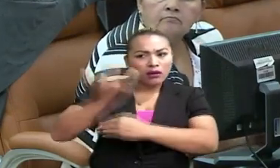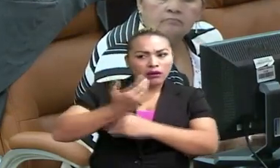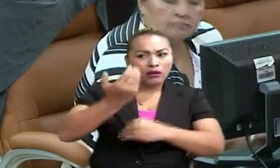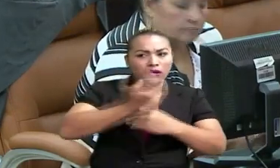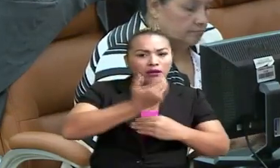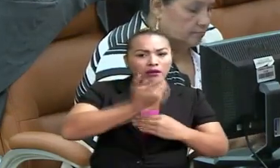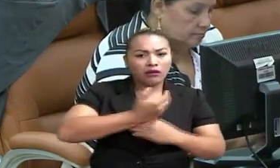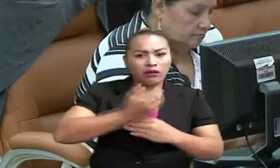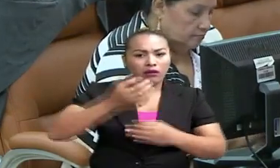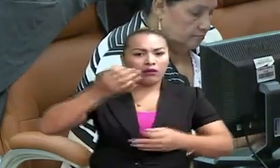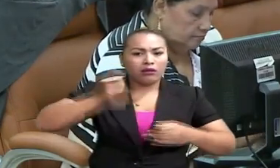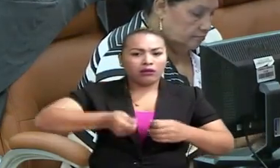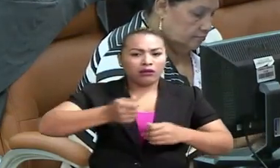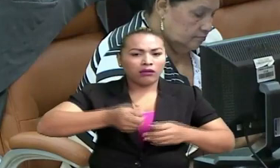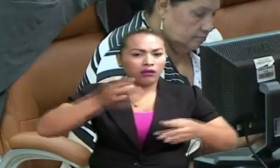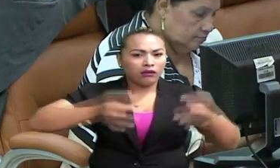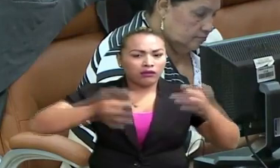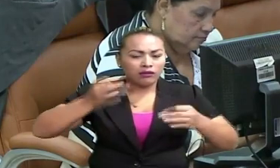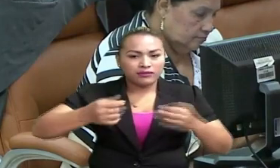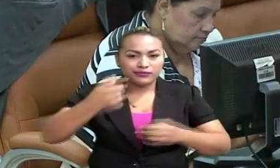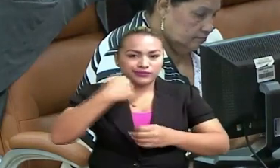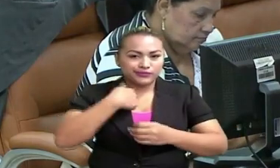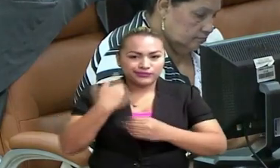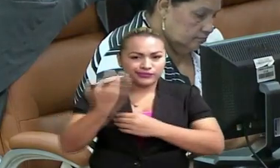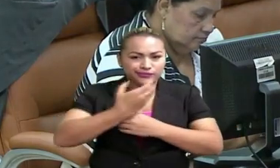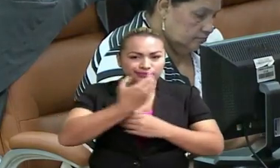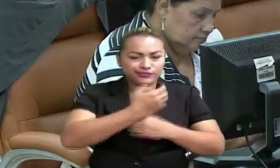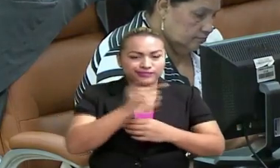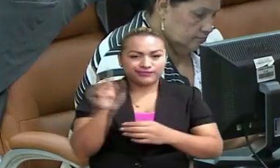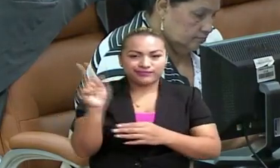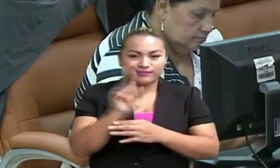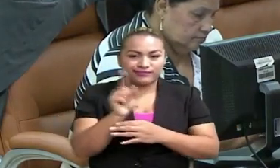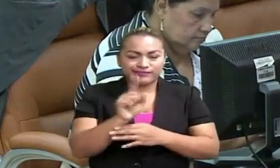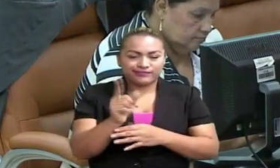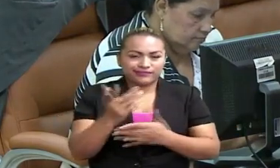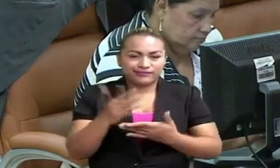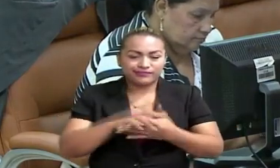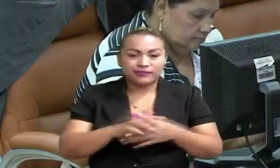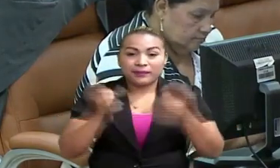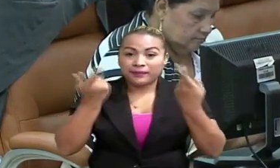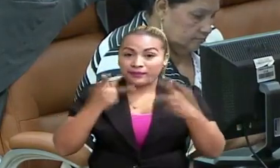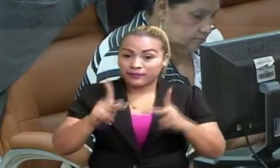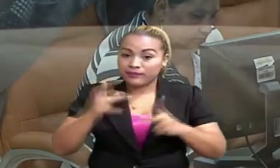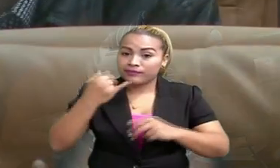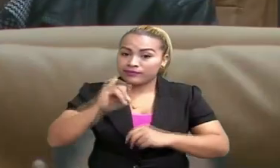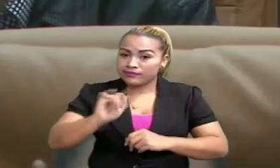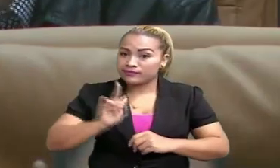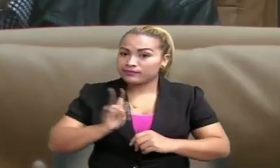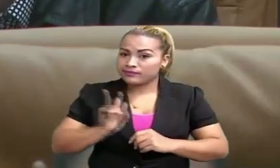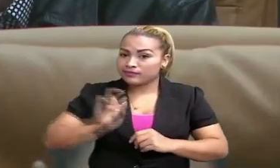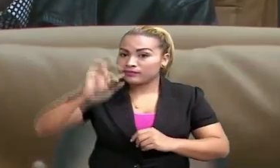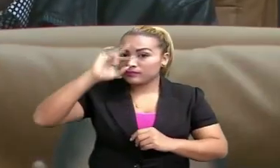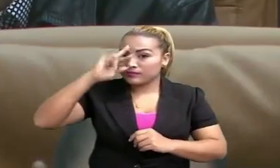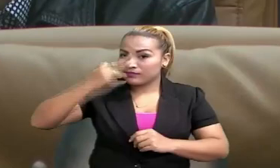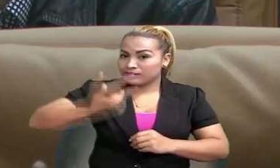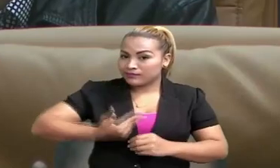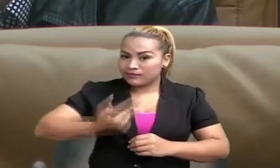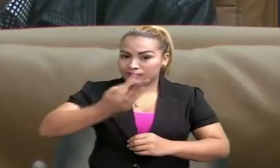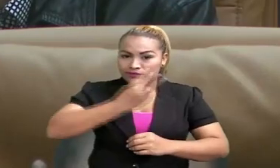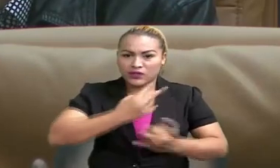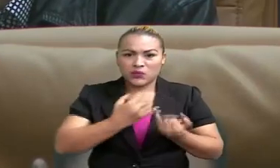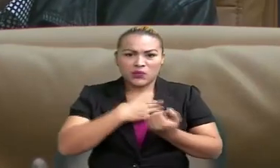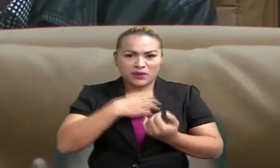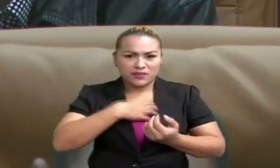penal, ni civil, ni administrativamente por lo que decimos en este micrófono, pero sí tenemos una responsabilidad moral por lo que